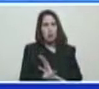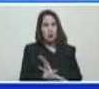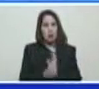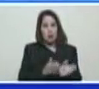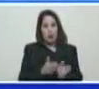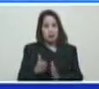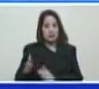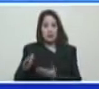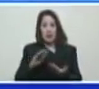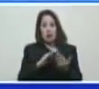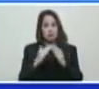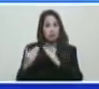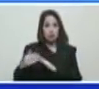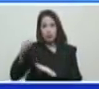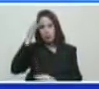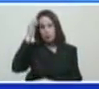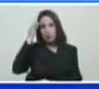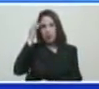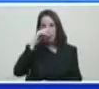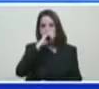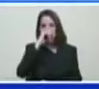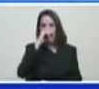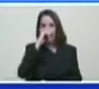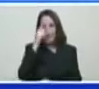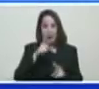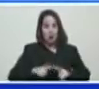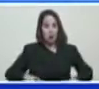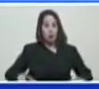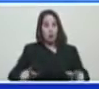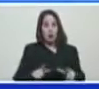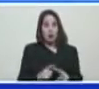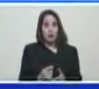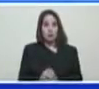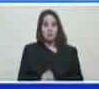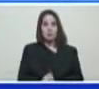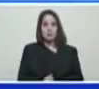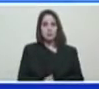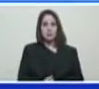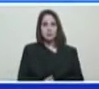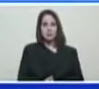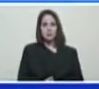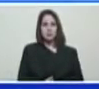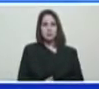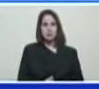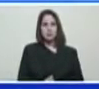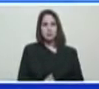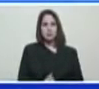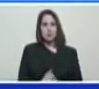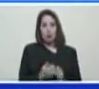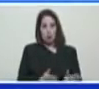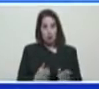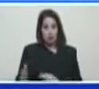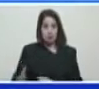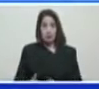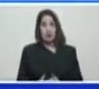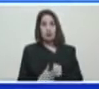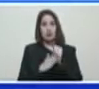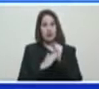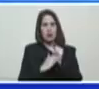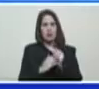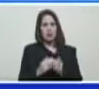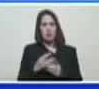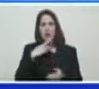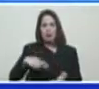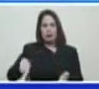comunales las comunas en los urbanismos organizar el liderazgo sigo insistiendo